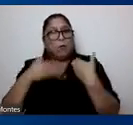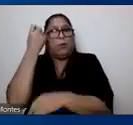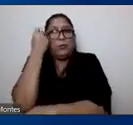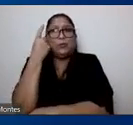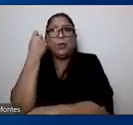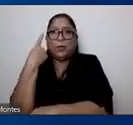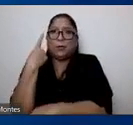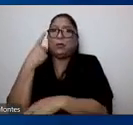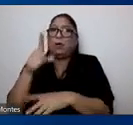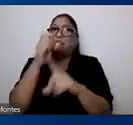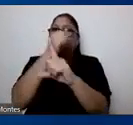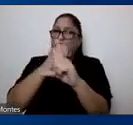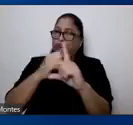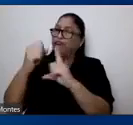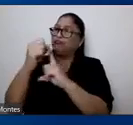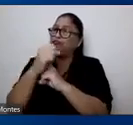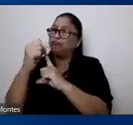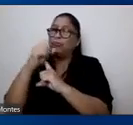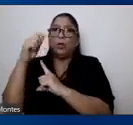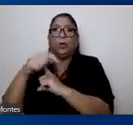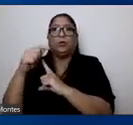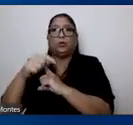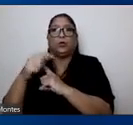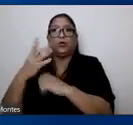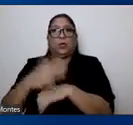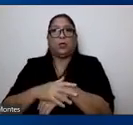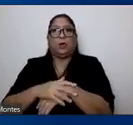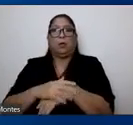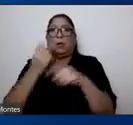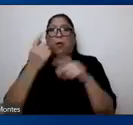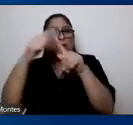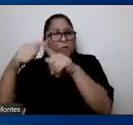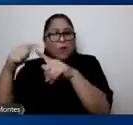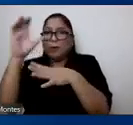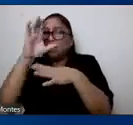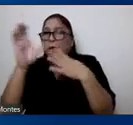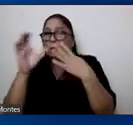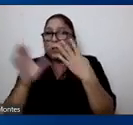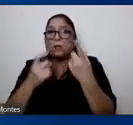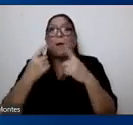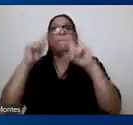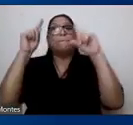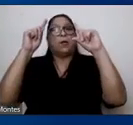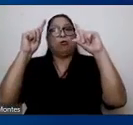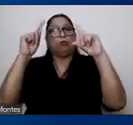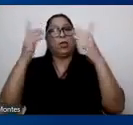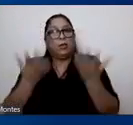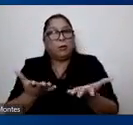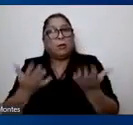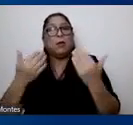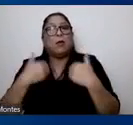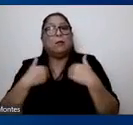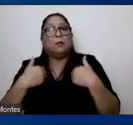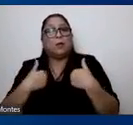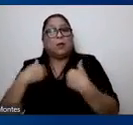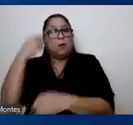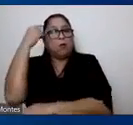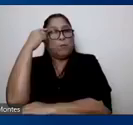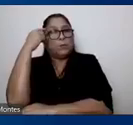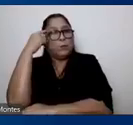como una sociedad por lo general diversa, pero también que tenemos que tener la